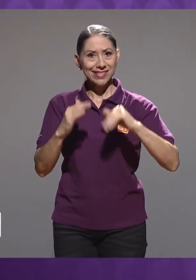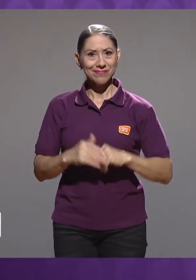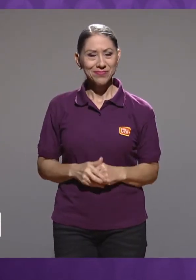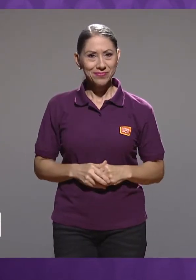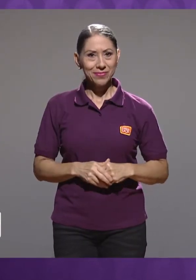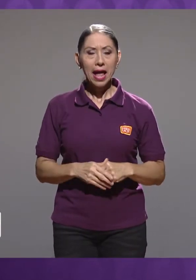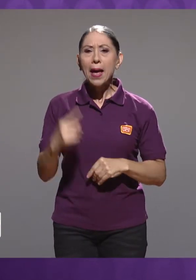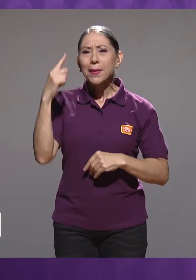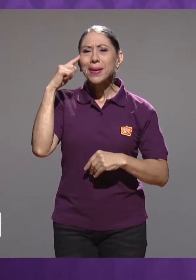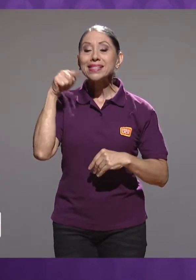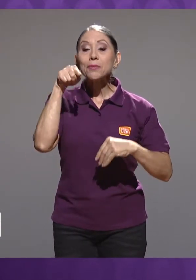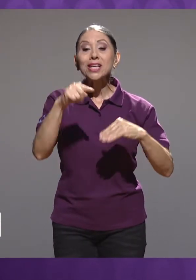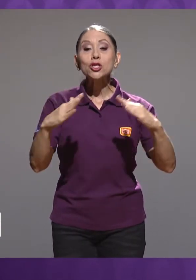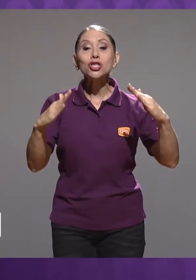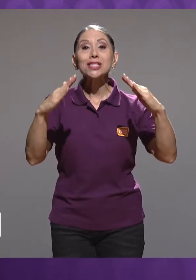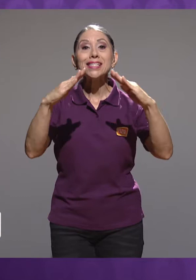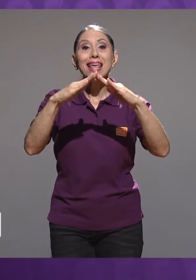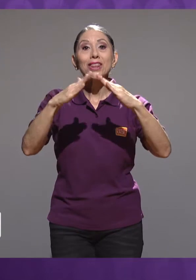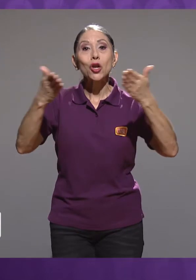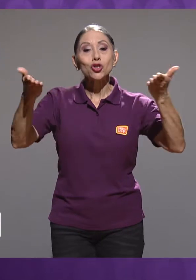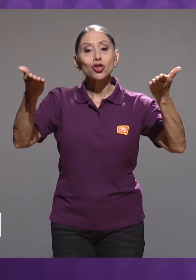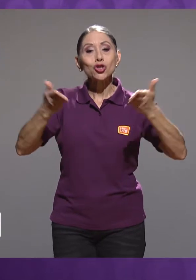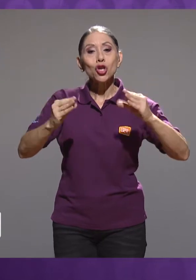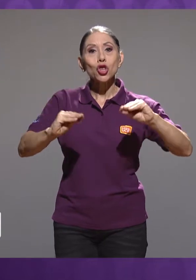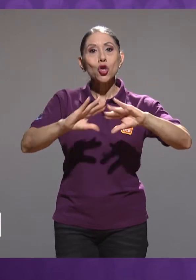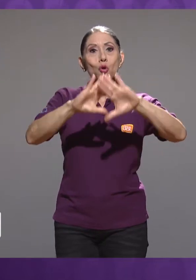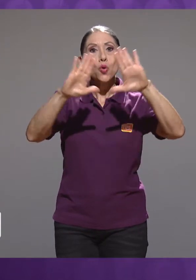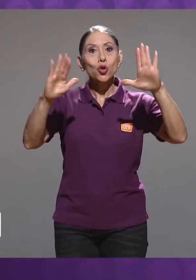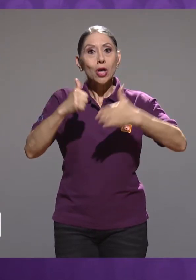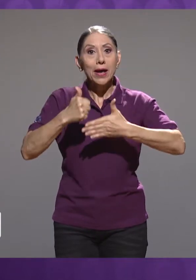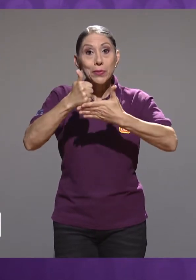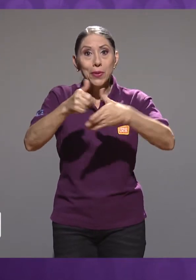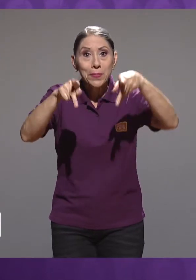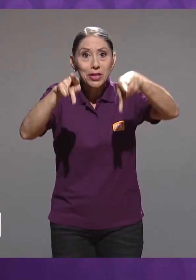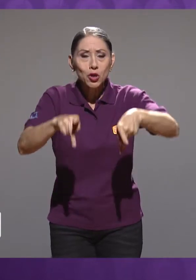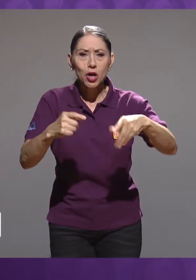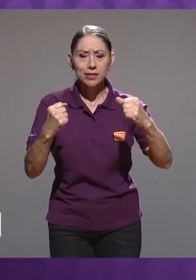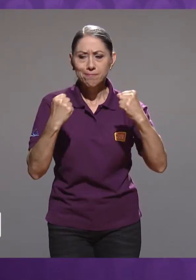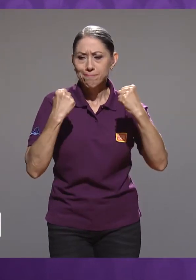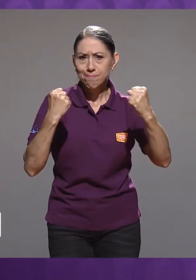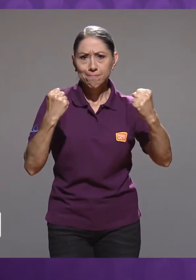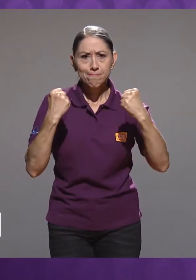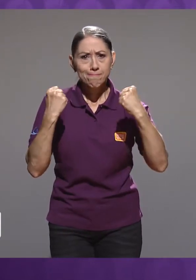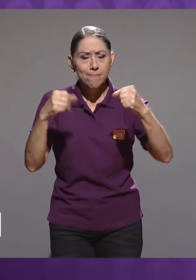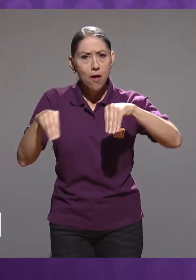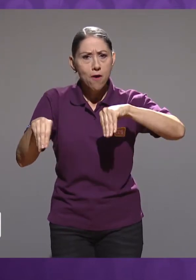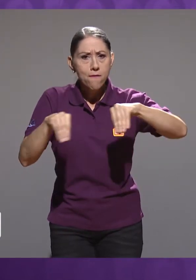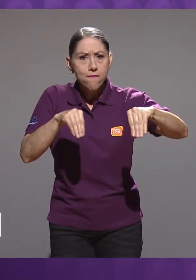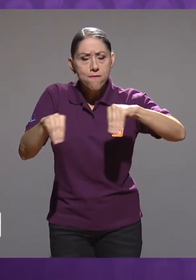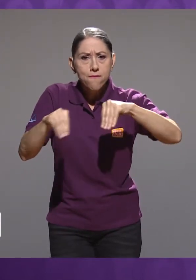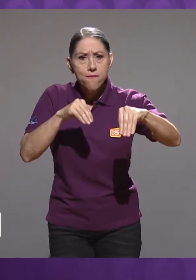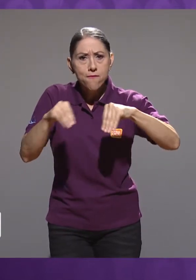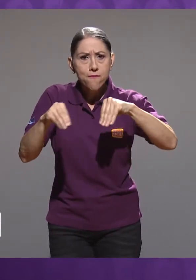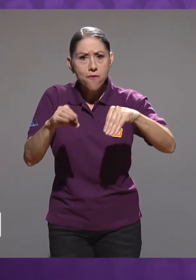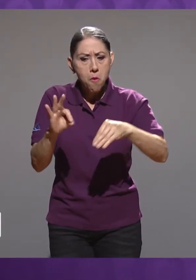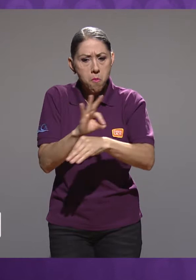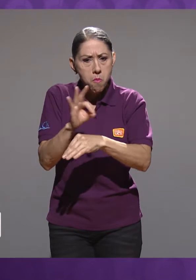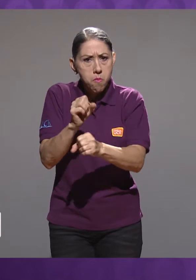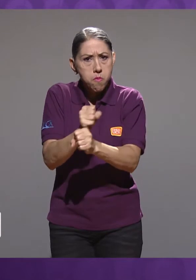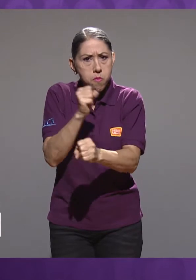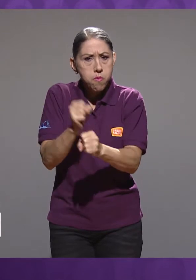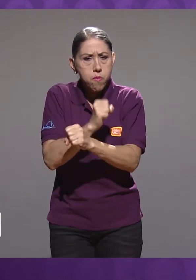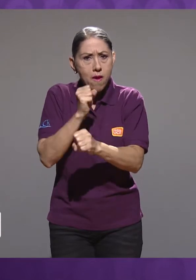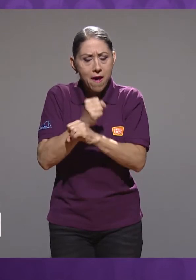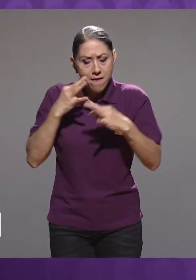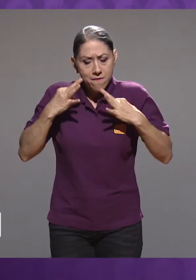los centros diurnos ayudan a que las personas hagan ejercicios, se mantengan funcional, física y